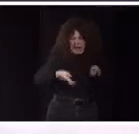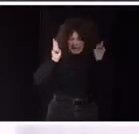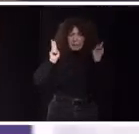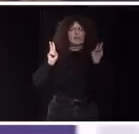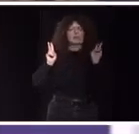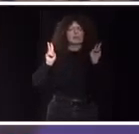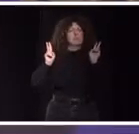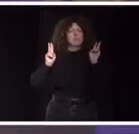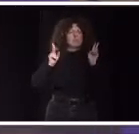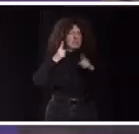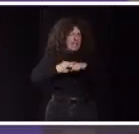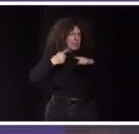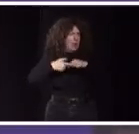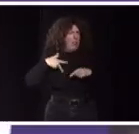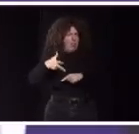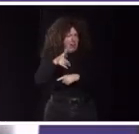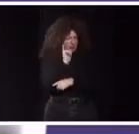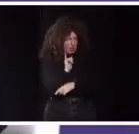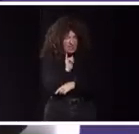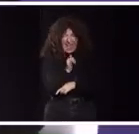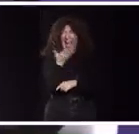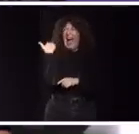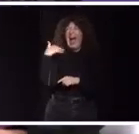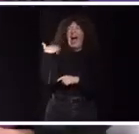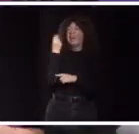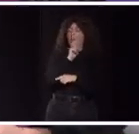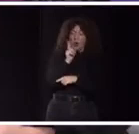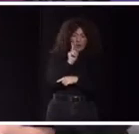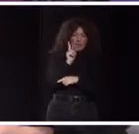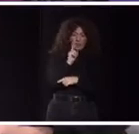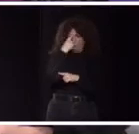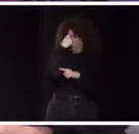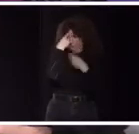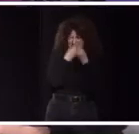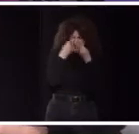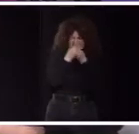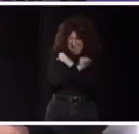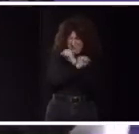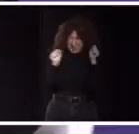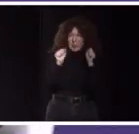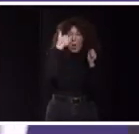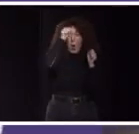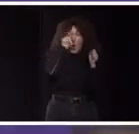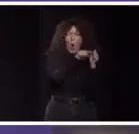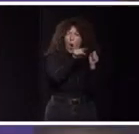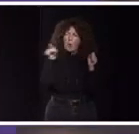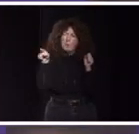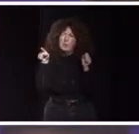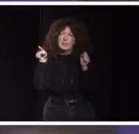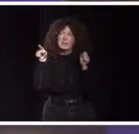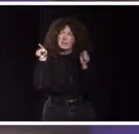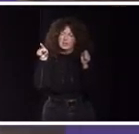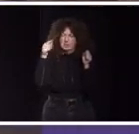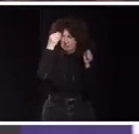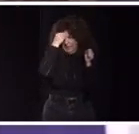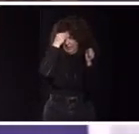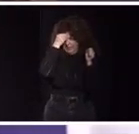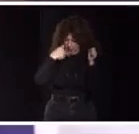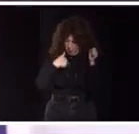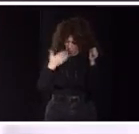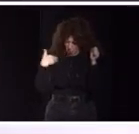a la libertad sexual. Hace no tanto tiempo era impensable que muchos hombres se preguntasen si alguna